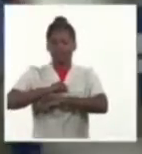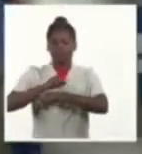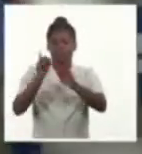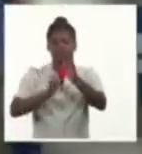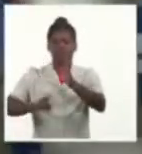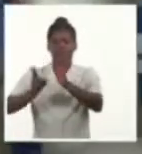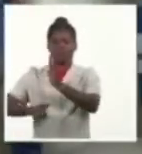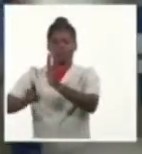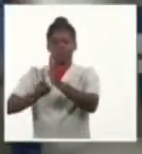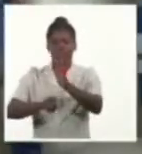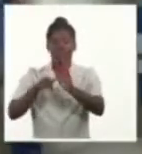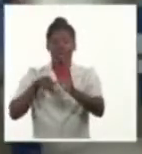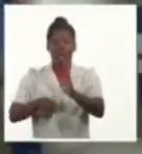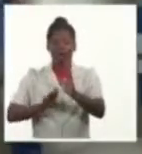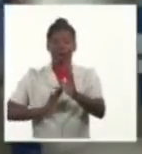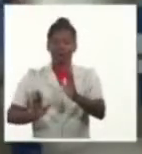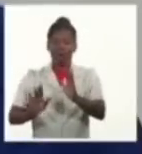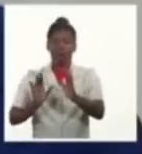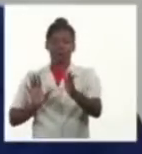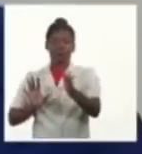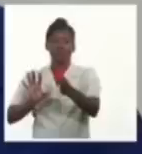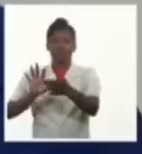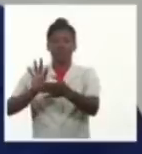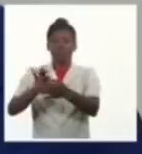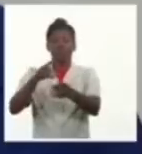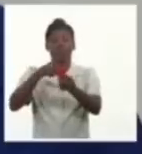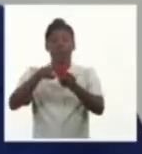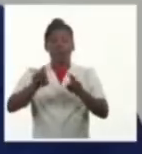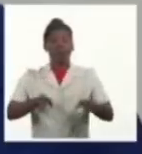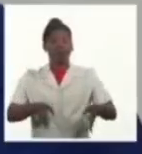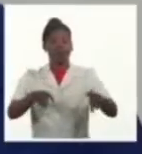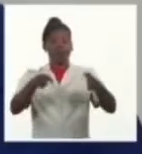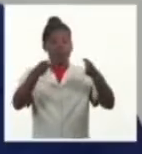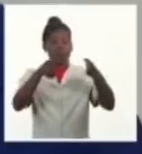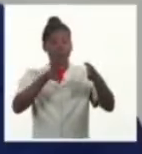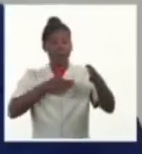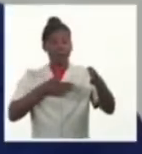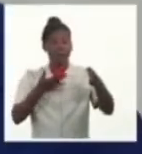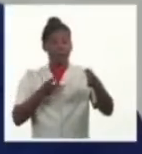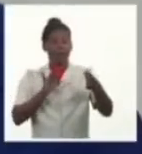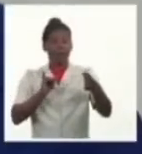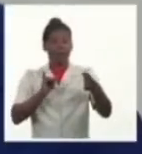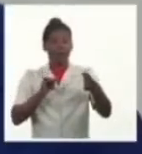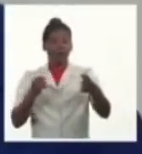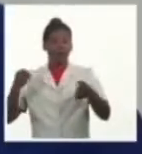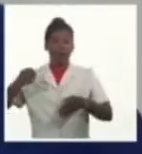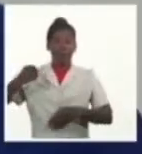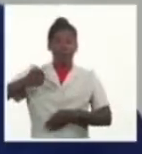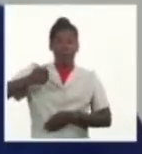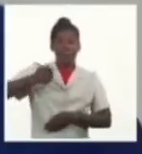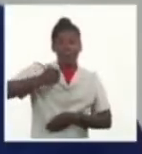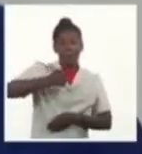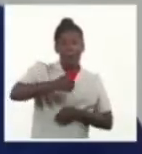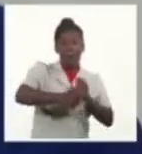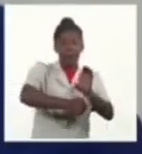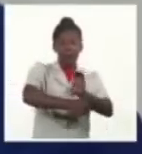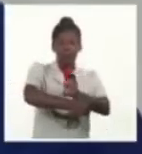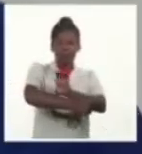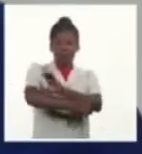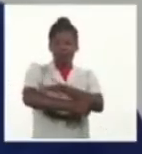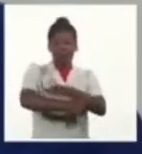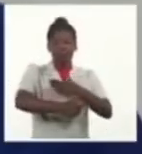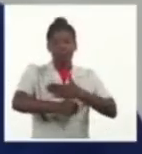con la central termoeléctrica Ernesto Guevara para el traslado con pipas de agua desmineralizada desde la planta de